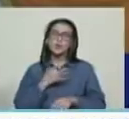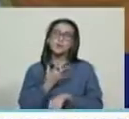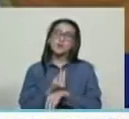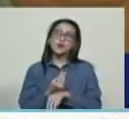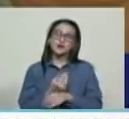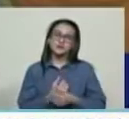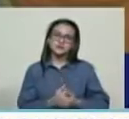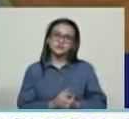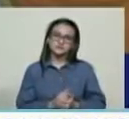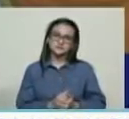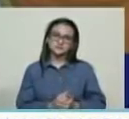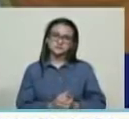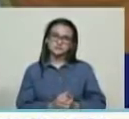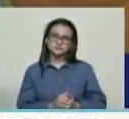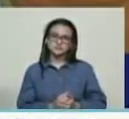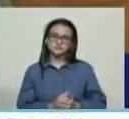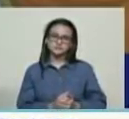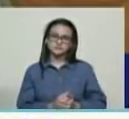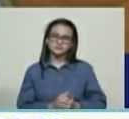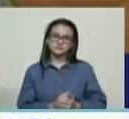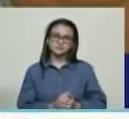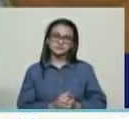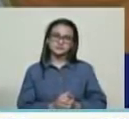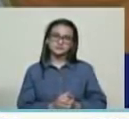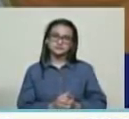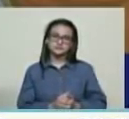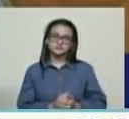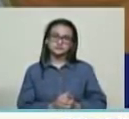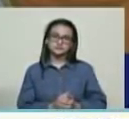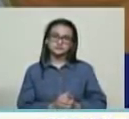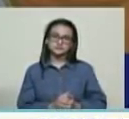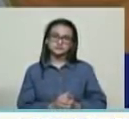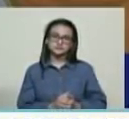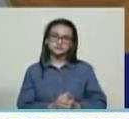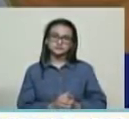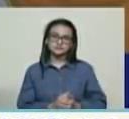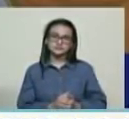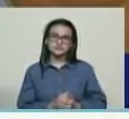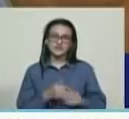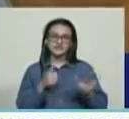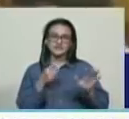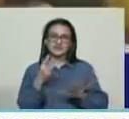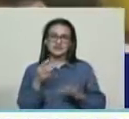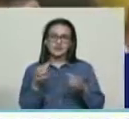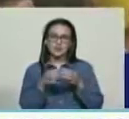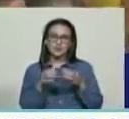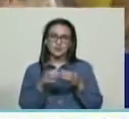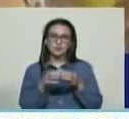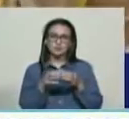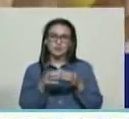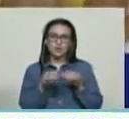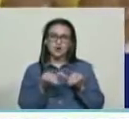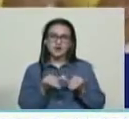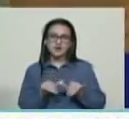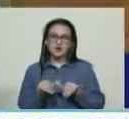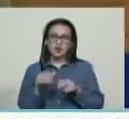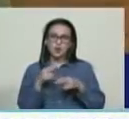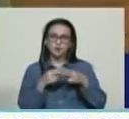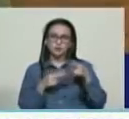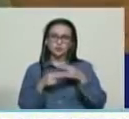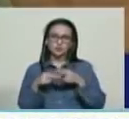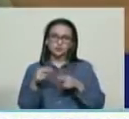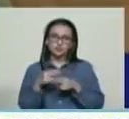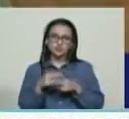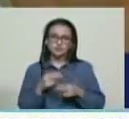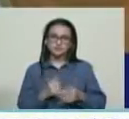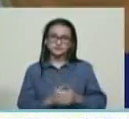Monagas. General de División Vladimir Calatayú Cárdenas, comandante del 63 Brigada de Ingenieros de Construcción.